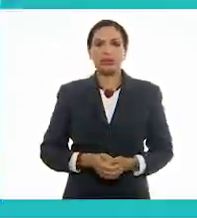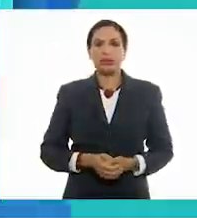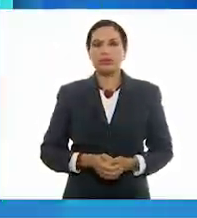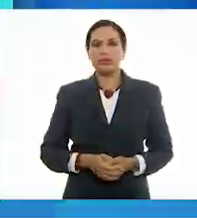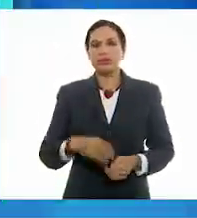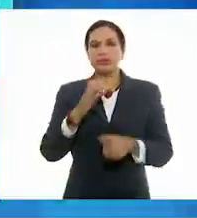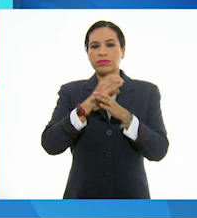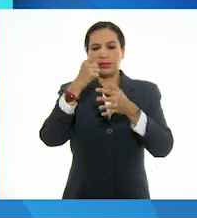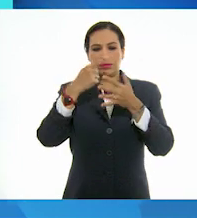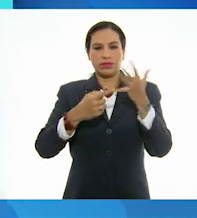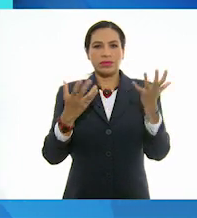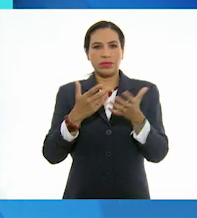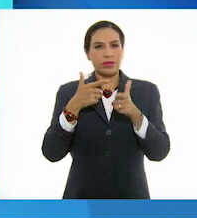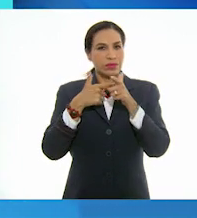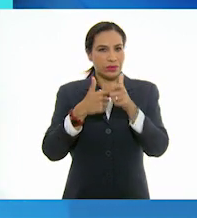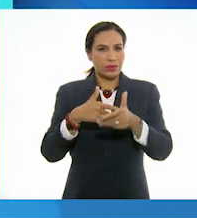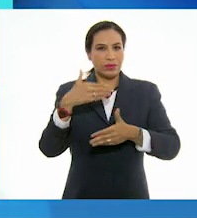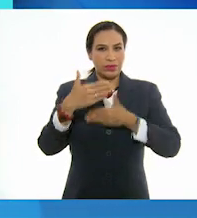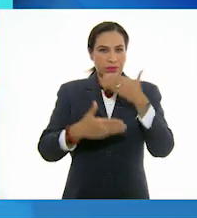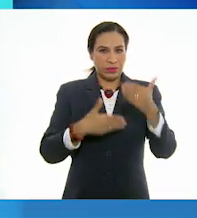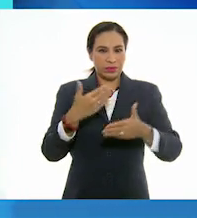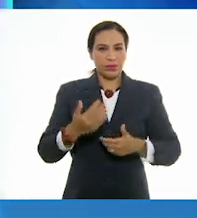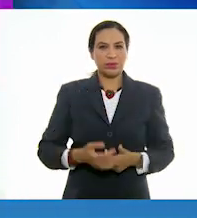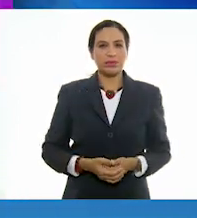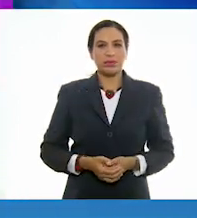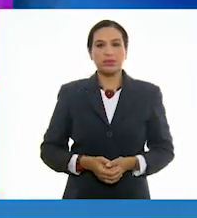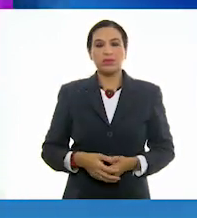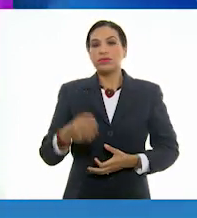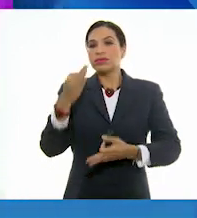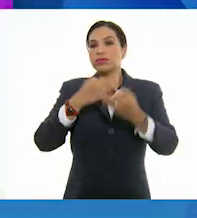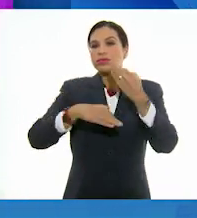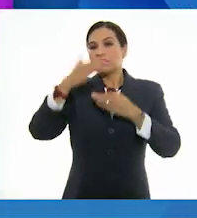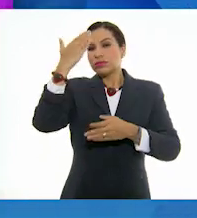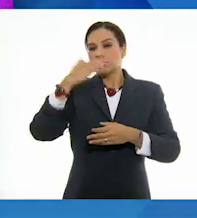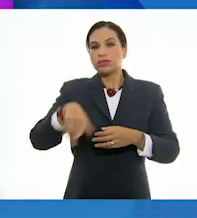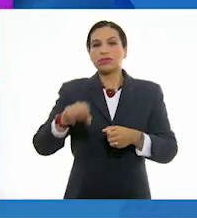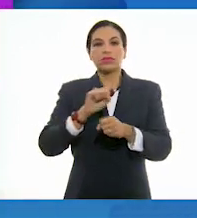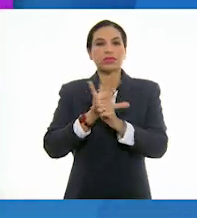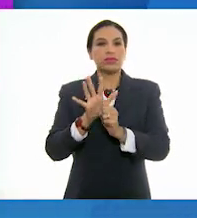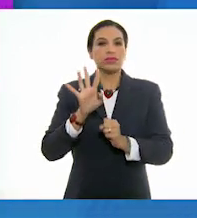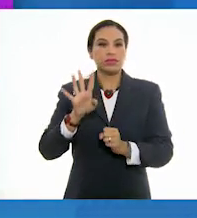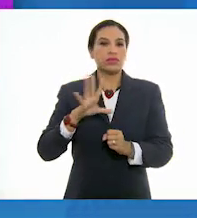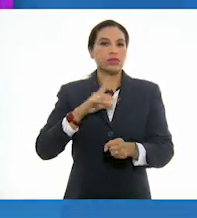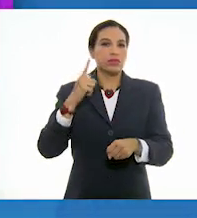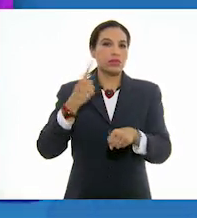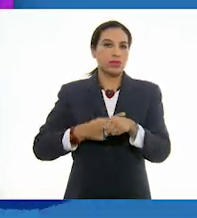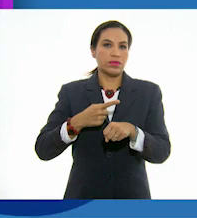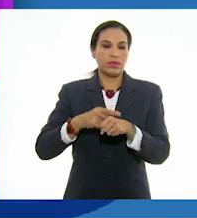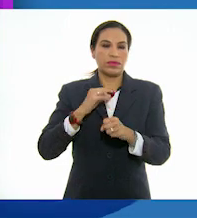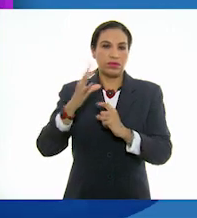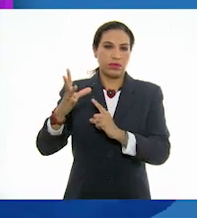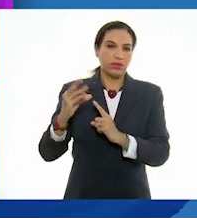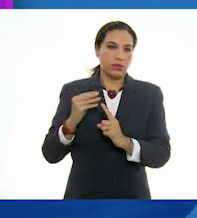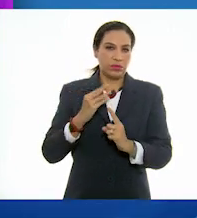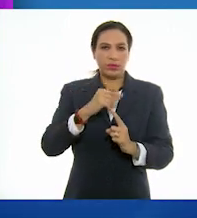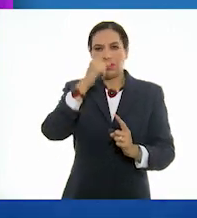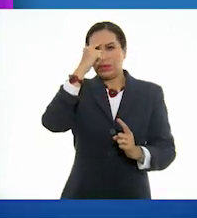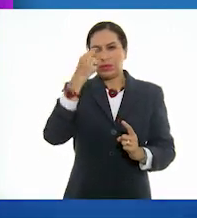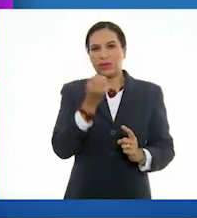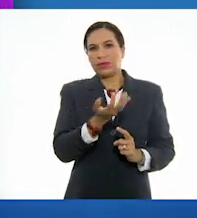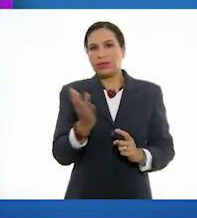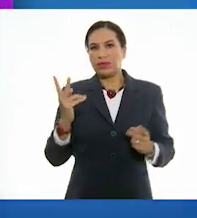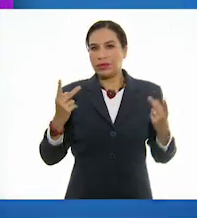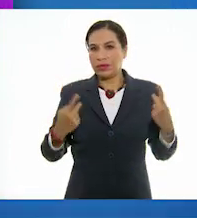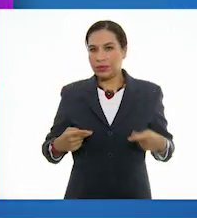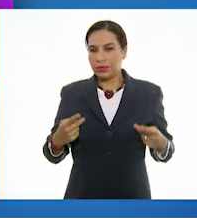Buenas prácticas para seguir adelante. Como todos sabemos, la COVID-19 es una enfermedad que se contagia muy fácilmente entre